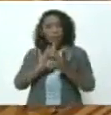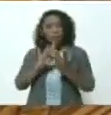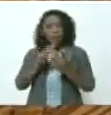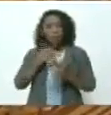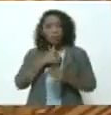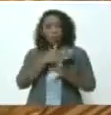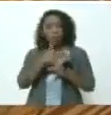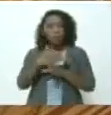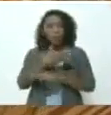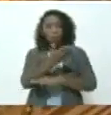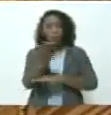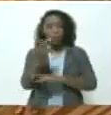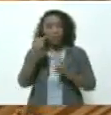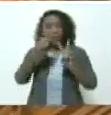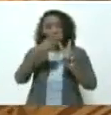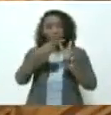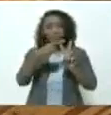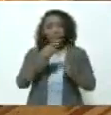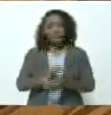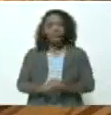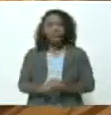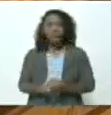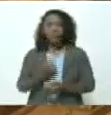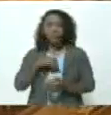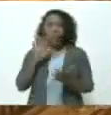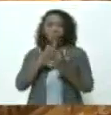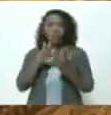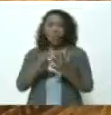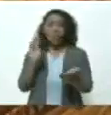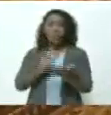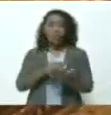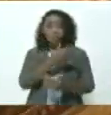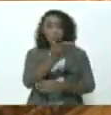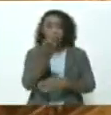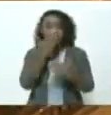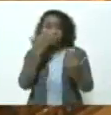compartimos a través de Venezolana de Televisión, nosotros retornamos el contacto con ustedes, compañeros. Adelante.